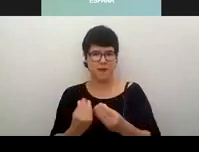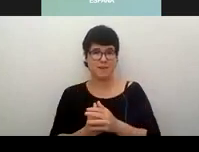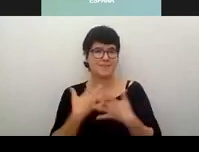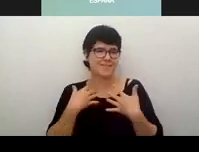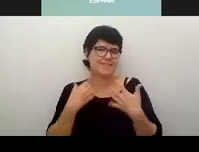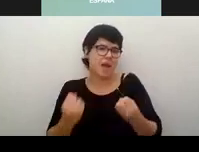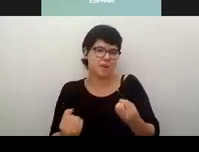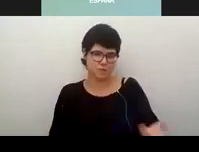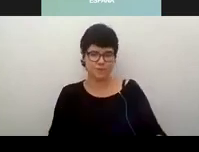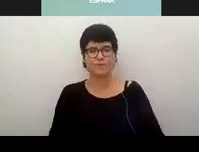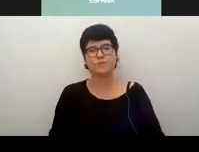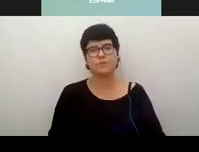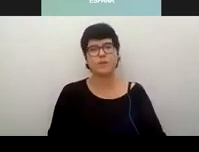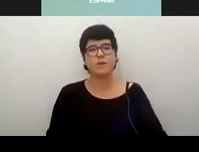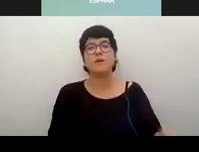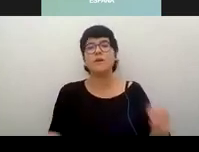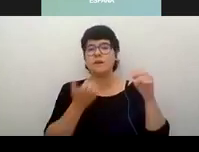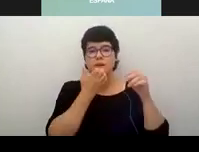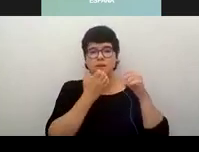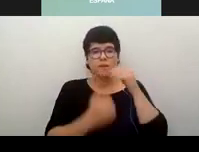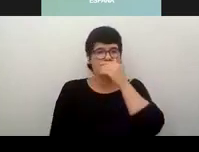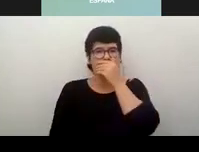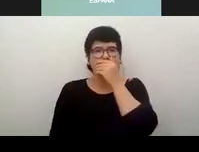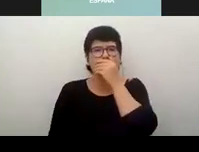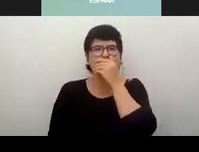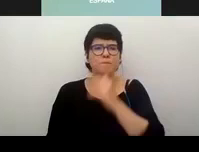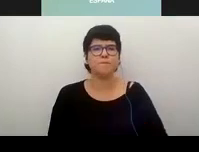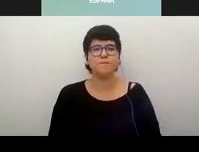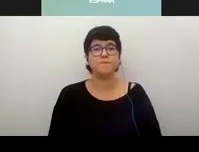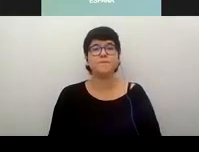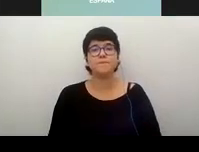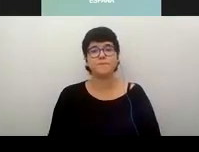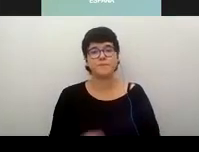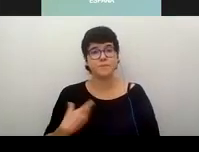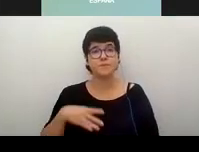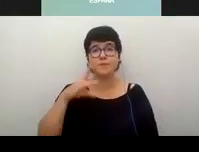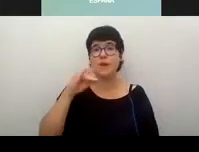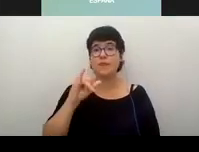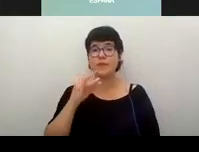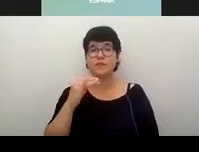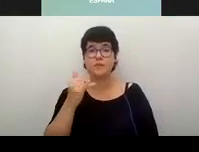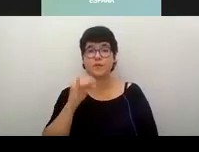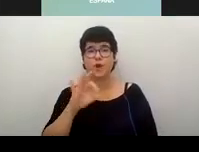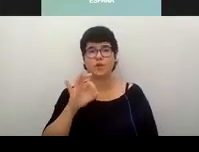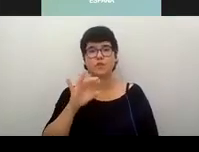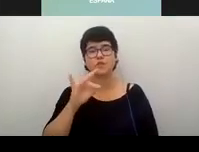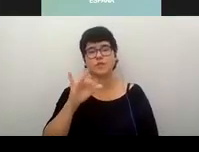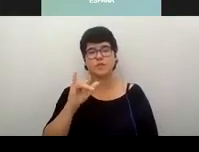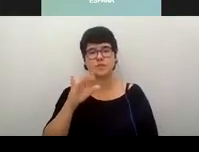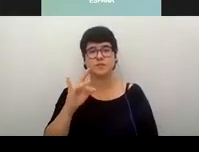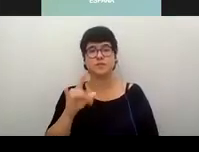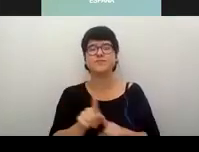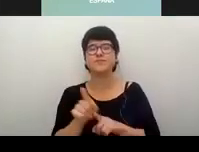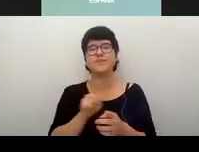¿no? Por ejemplo, en la disbiosis se pierden bacterias del tipo... Hay dos tipos fundamentalmente de